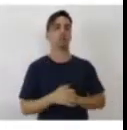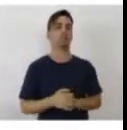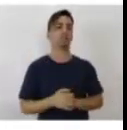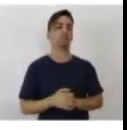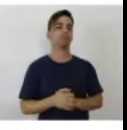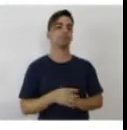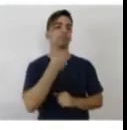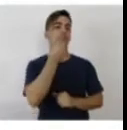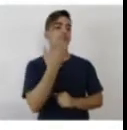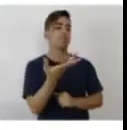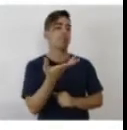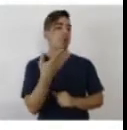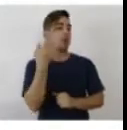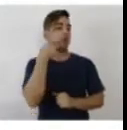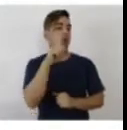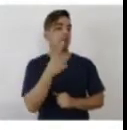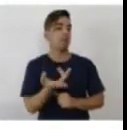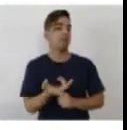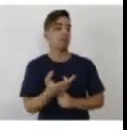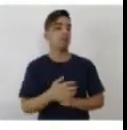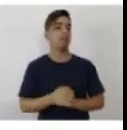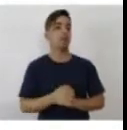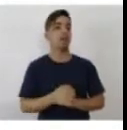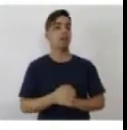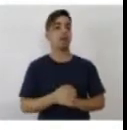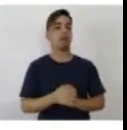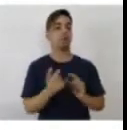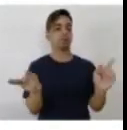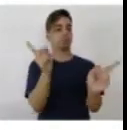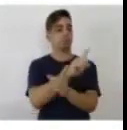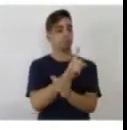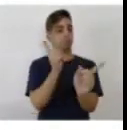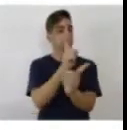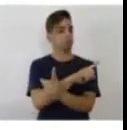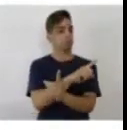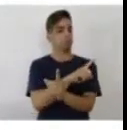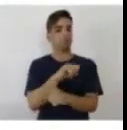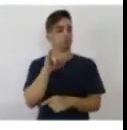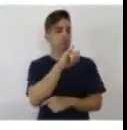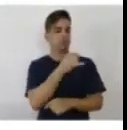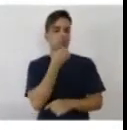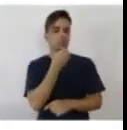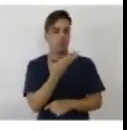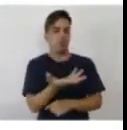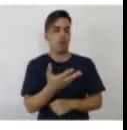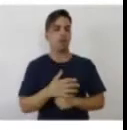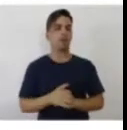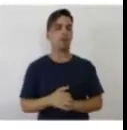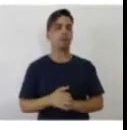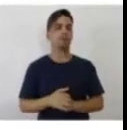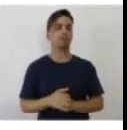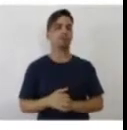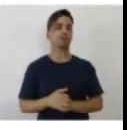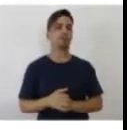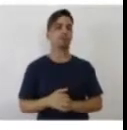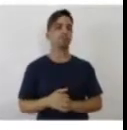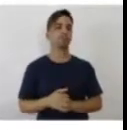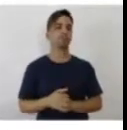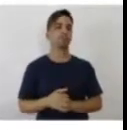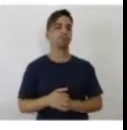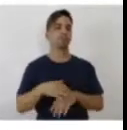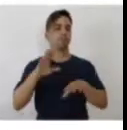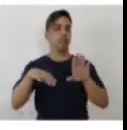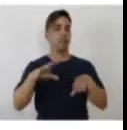igual. Y puede darse el caso, bueno, de que el extremo derecho sea el que pertenezca